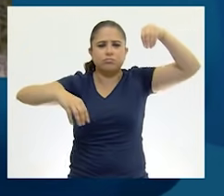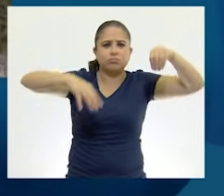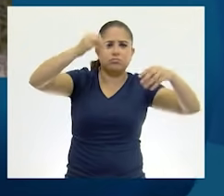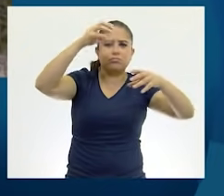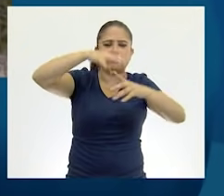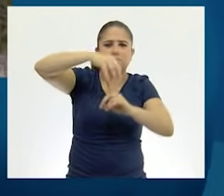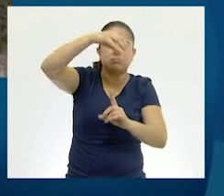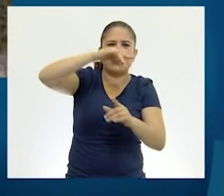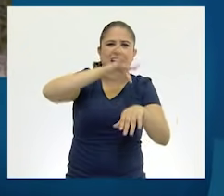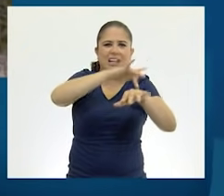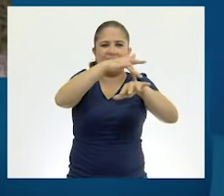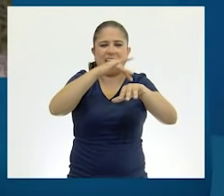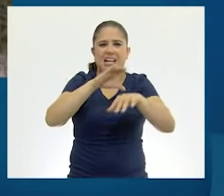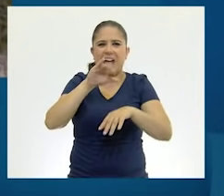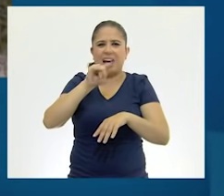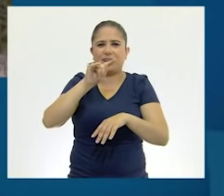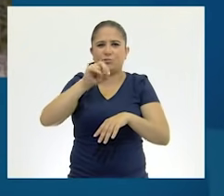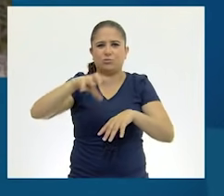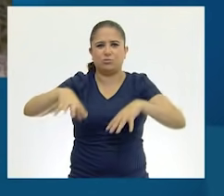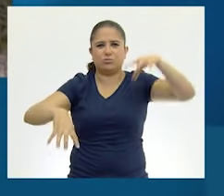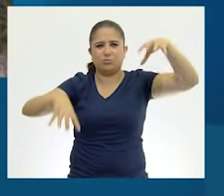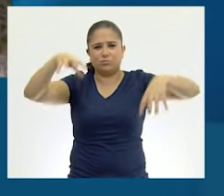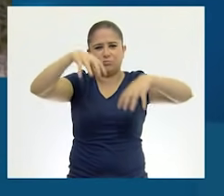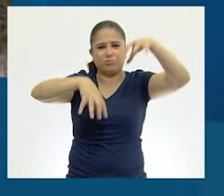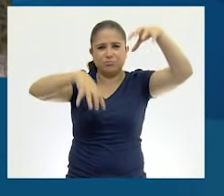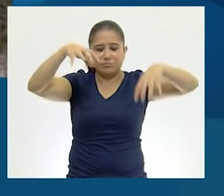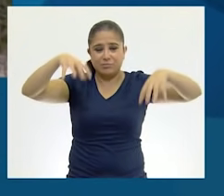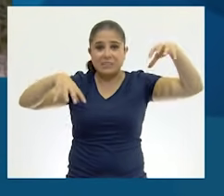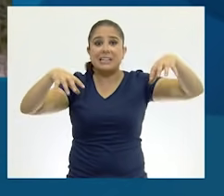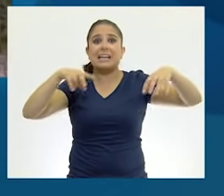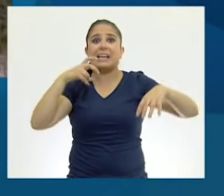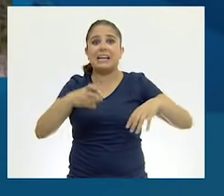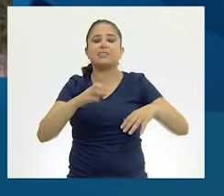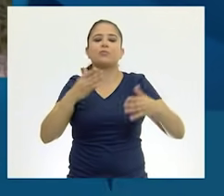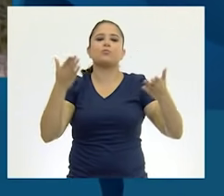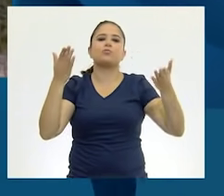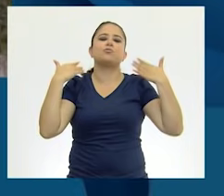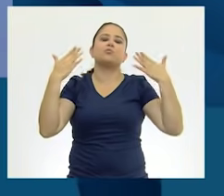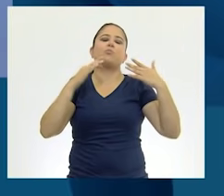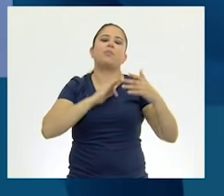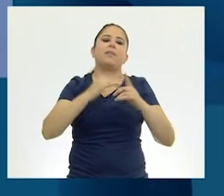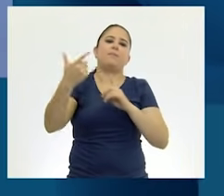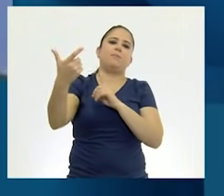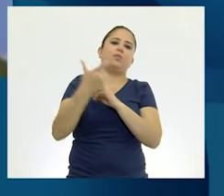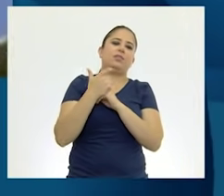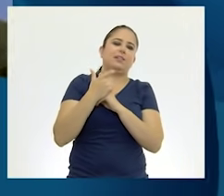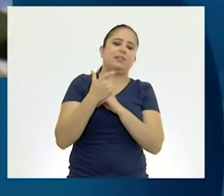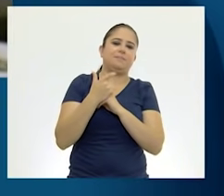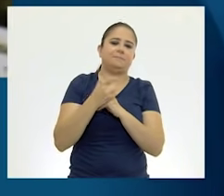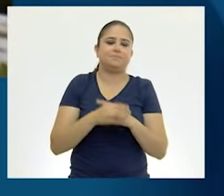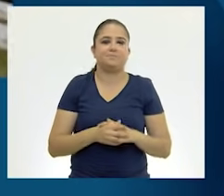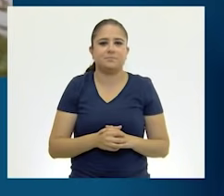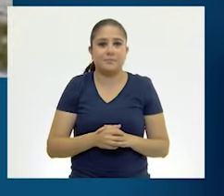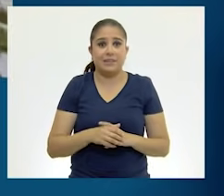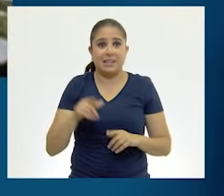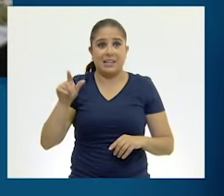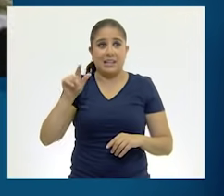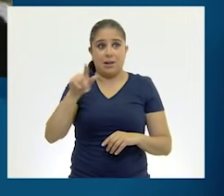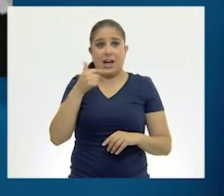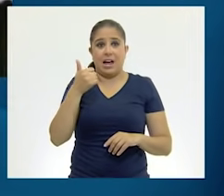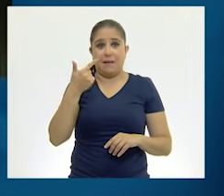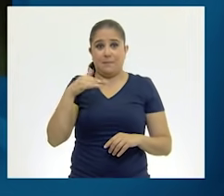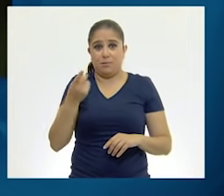del otro. Esto la hace muy fresca y también nos protege. A Camilo le gusta